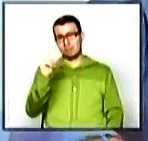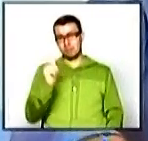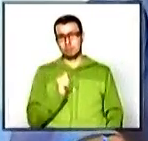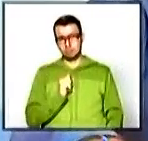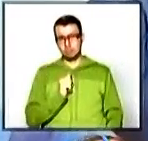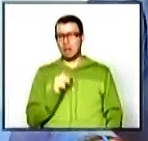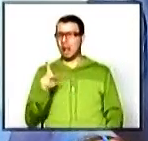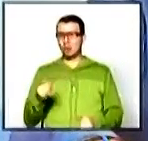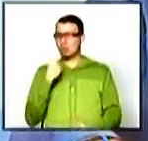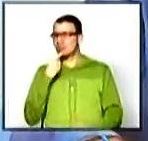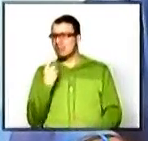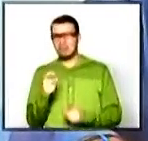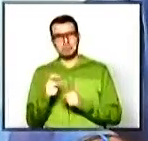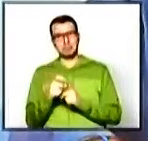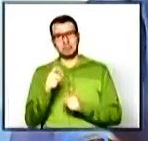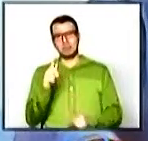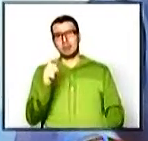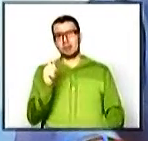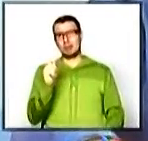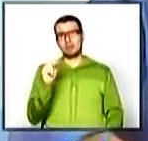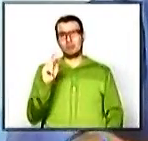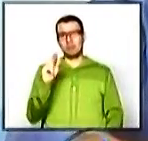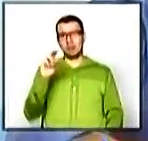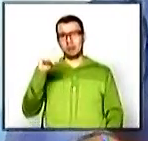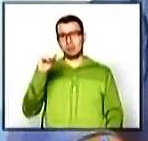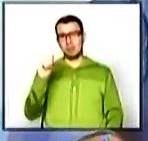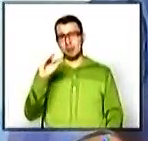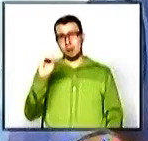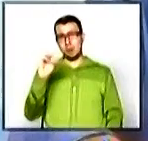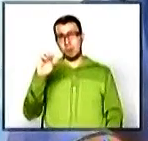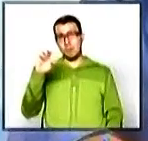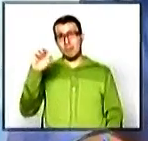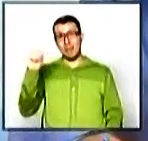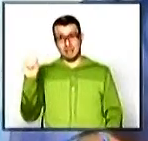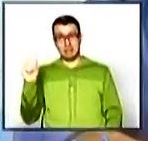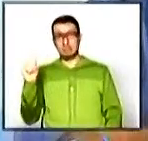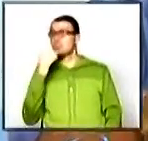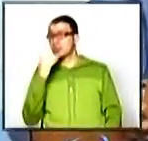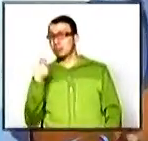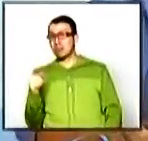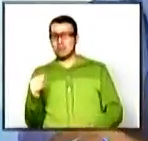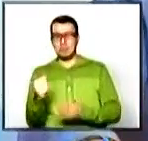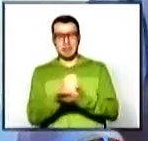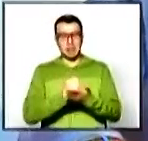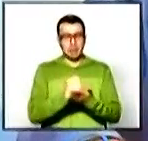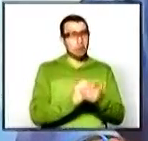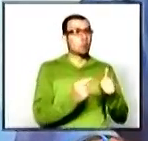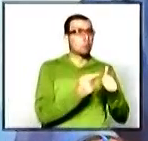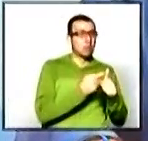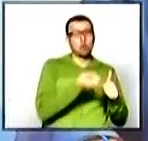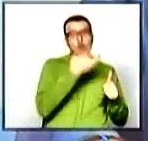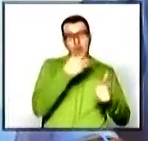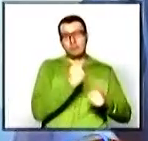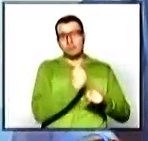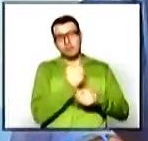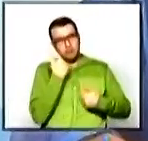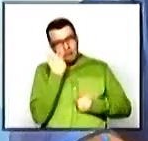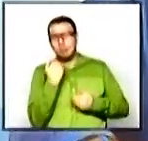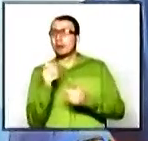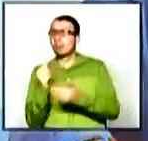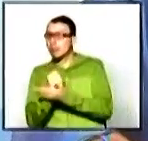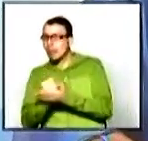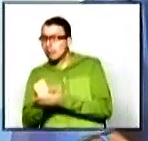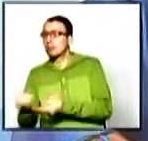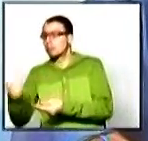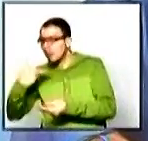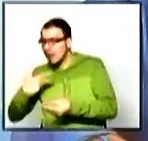farmacopea y nos entregan revistas con muchos avances, un medicamento para tal cosa, para otras, pero después nos damos cuenta por qué